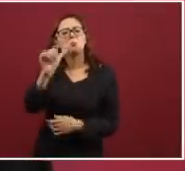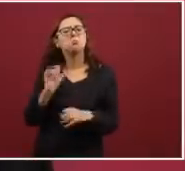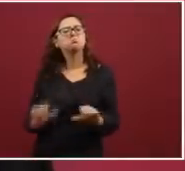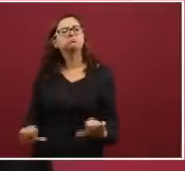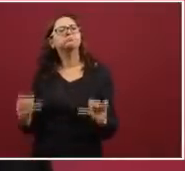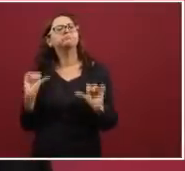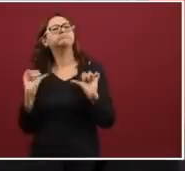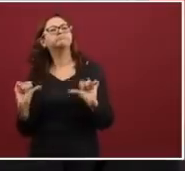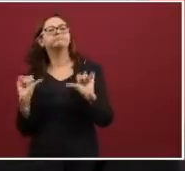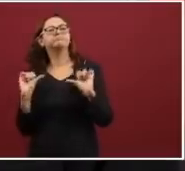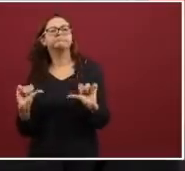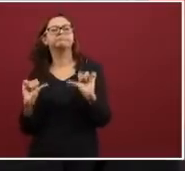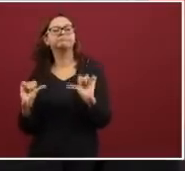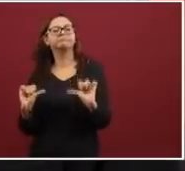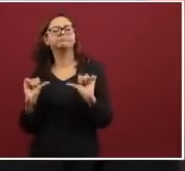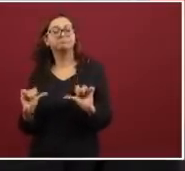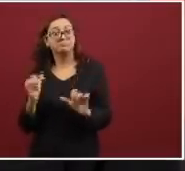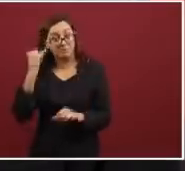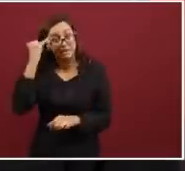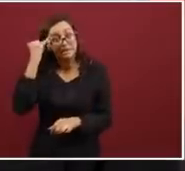pagaban.